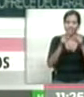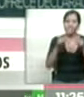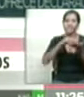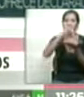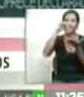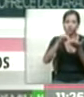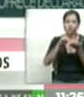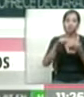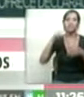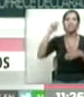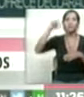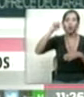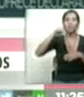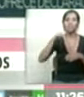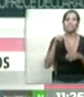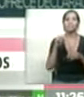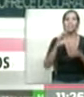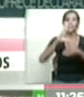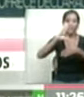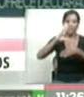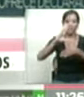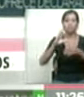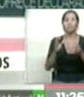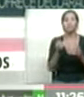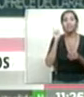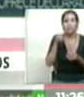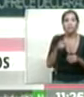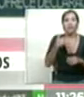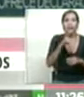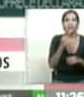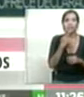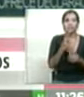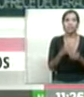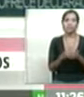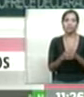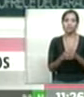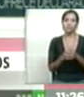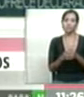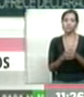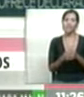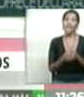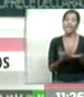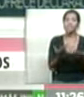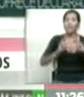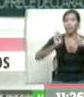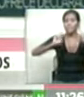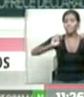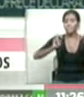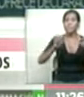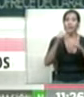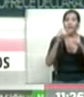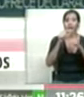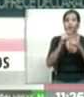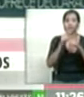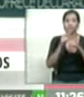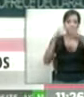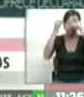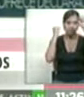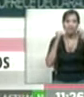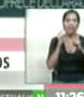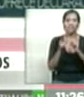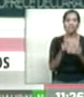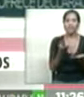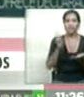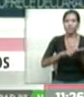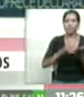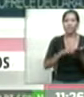del norte de América. También hay que destacar entre las palabras de Arreaza aquellas afirmaciones que